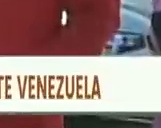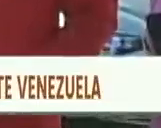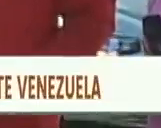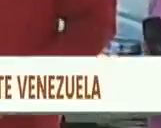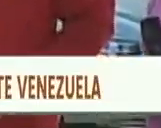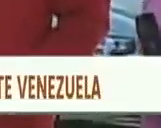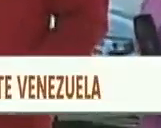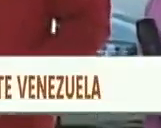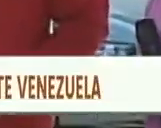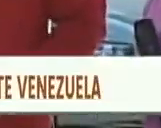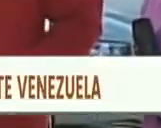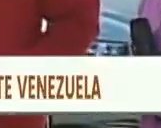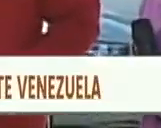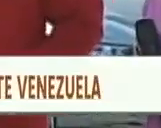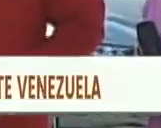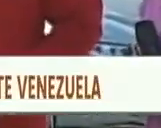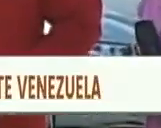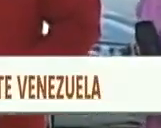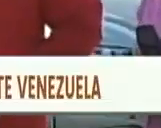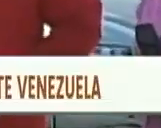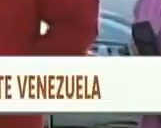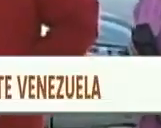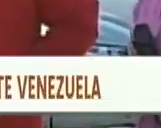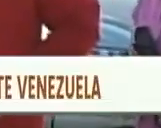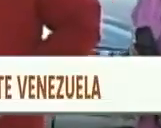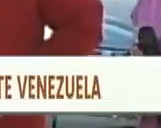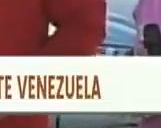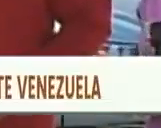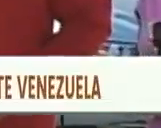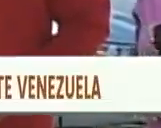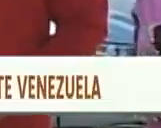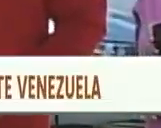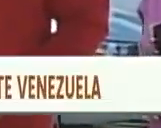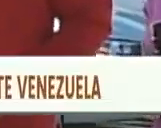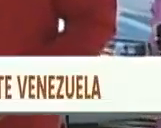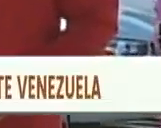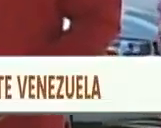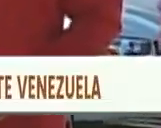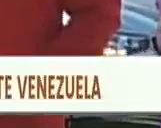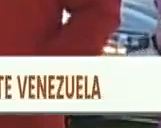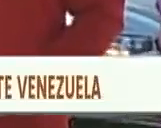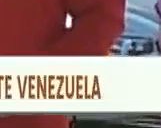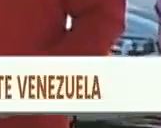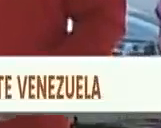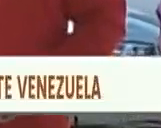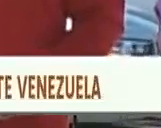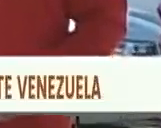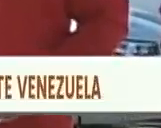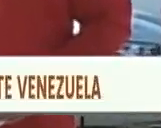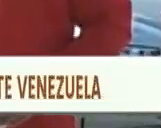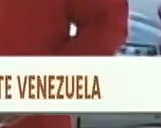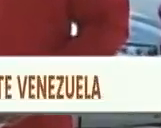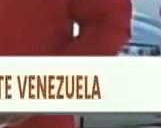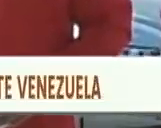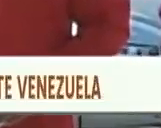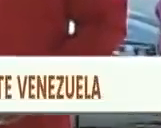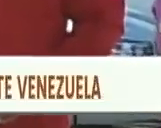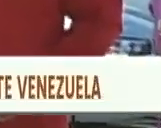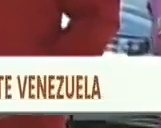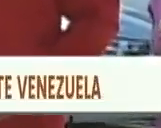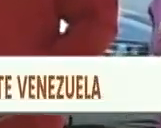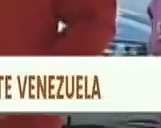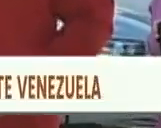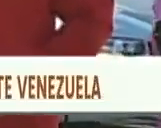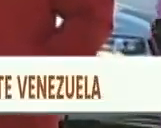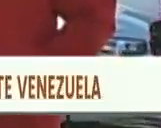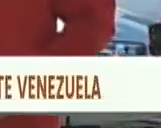petrolera, gasífera o de los otros minerales, sino desarrollar aguas abajo la industria venezolana y la industria motor es clave, motor